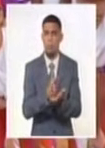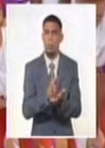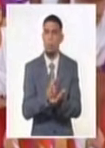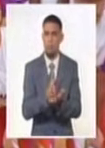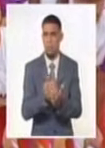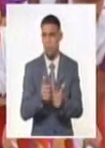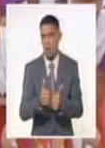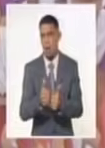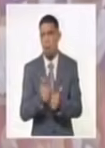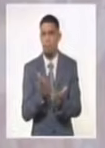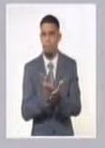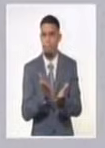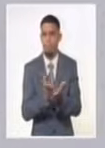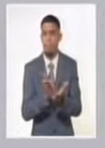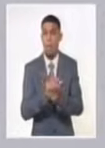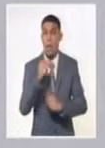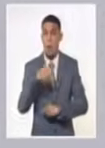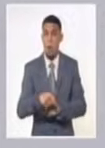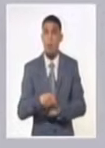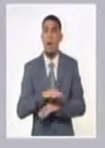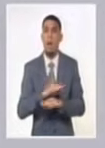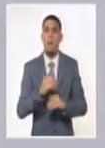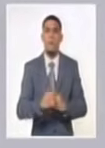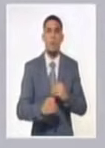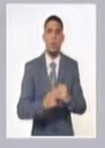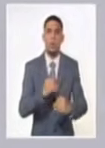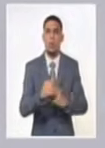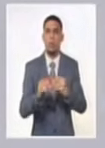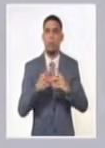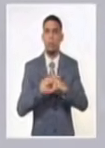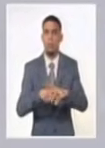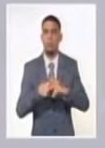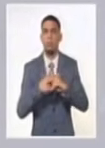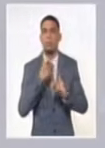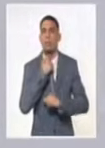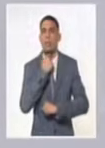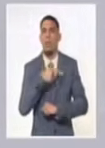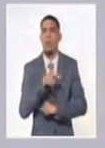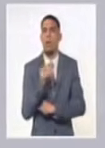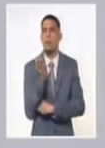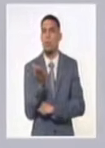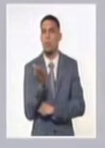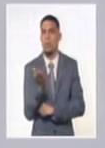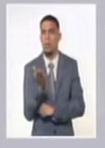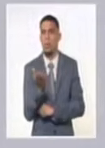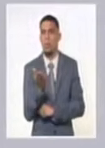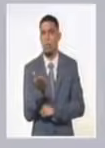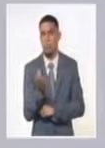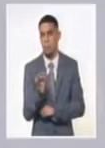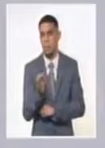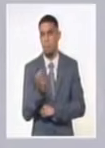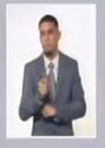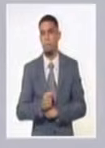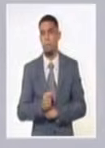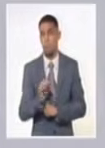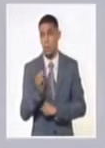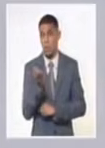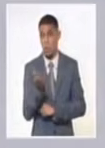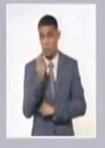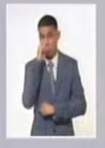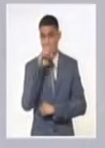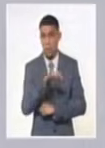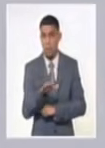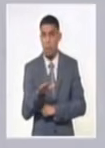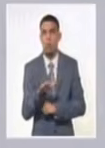estamos ahora ya en todo el proceso que tiene que ver con las solicitudes de los niños, de nuestros estudiantes